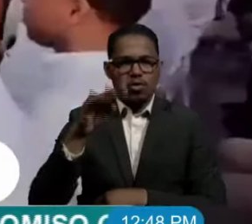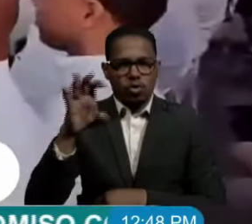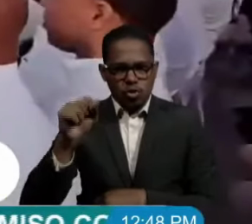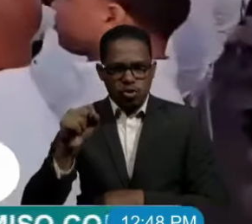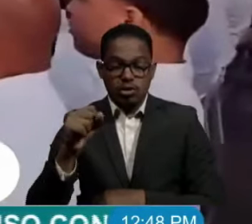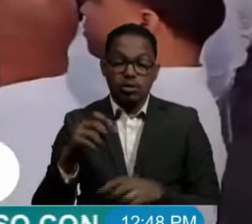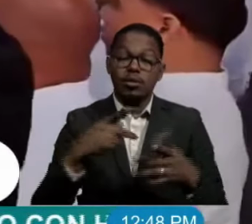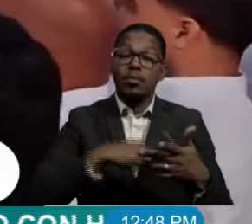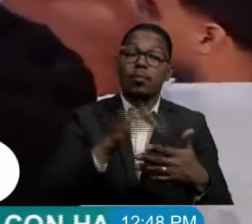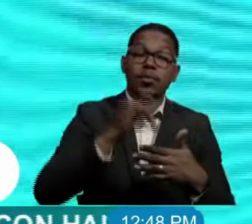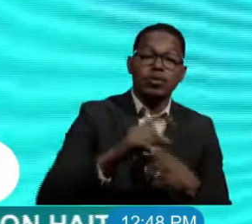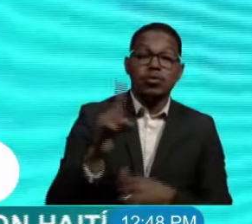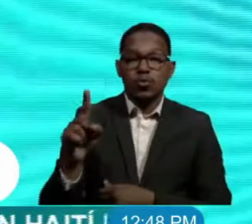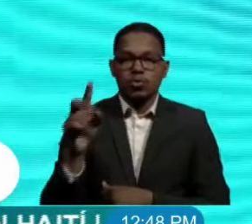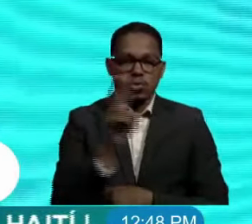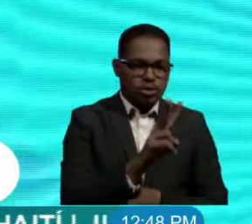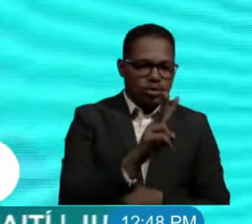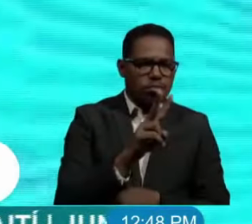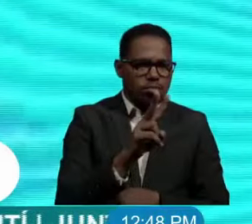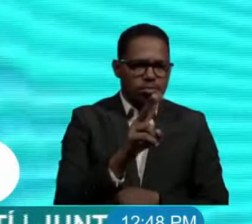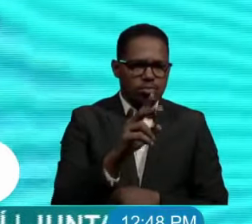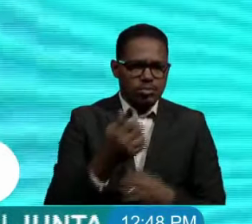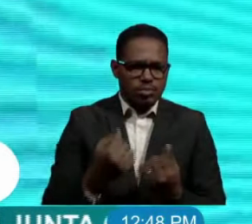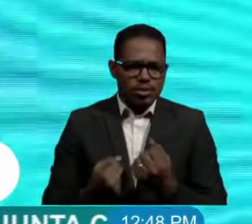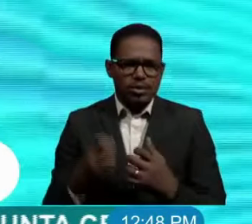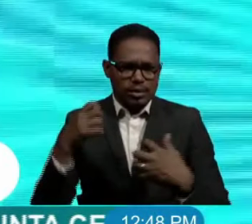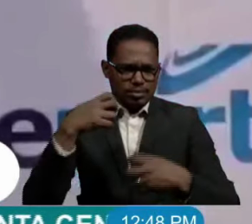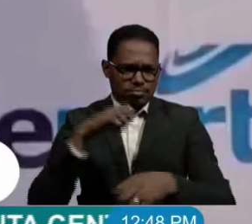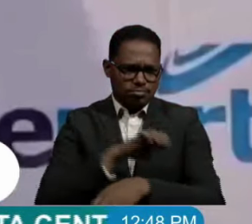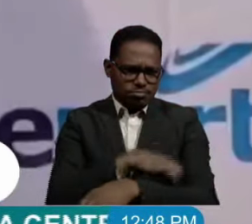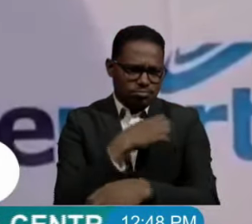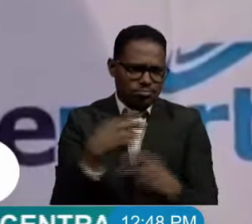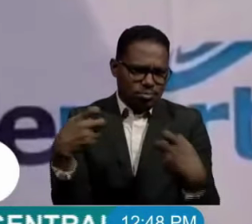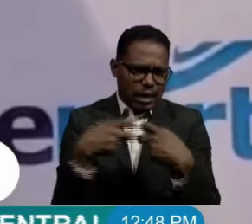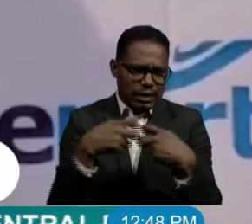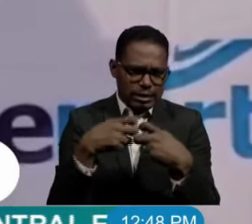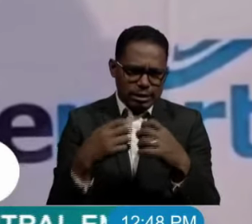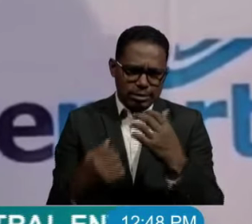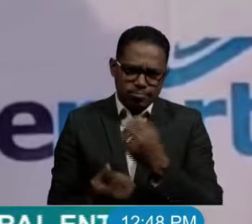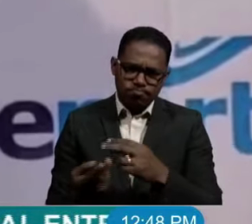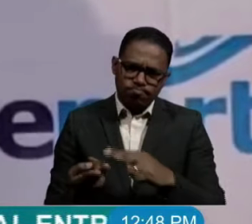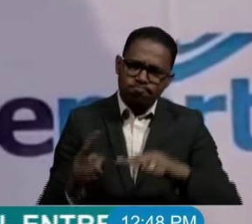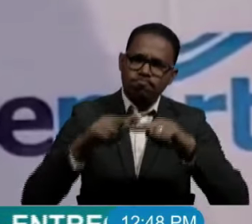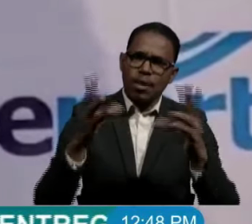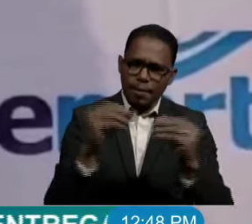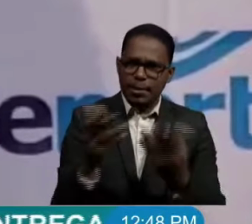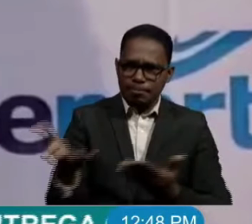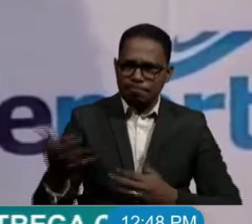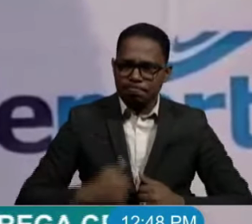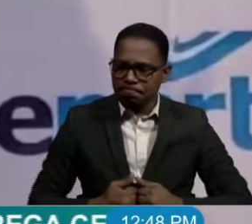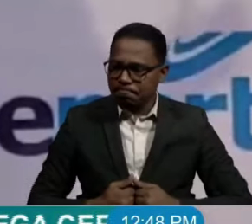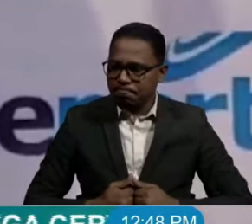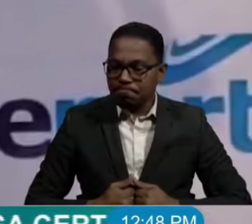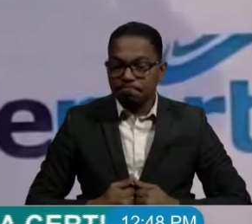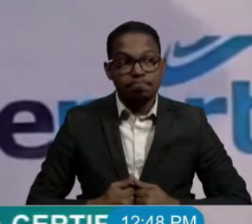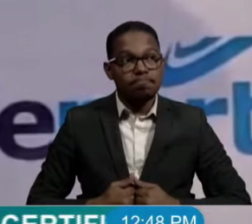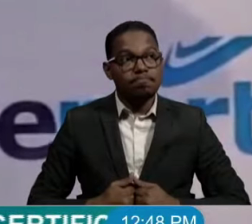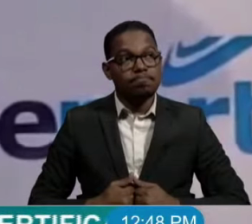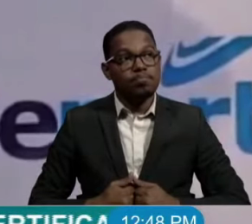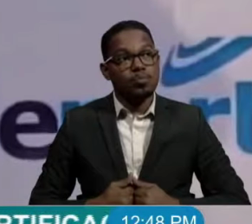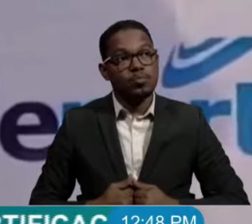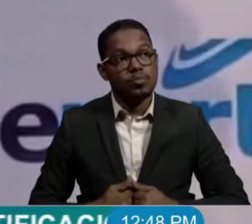los proyectos 1 y 2 de la repotenciación eléctrica. Jarabacoa ha tenido un crecimiento extraordinario, que igual como lo